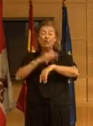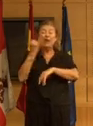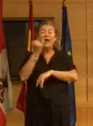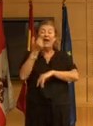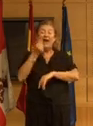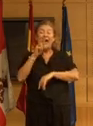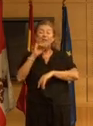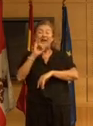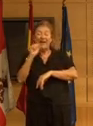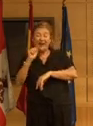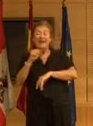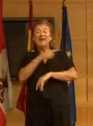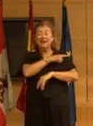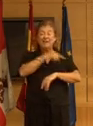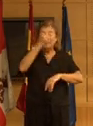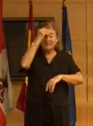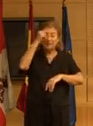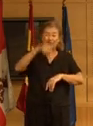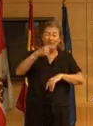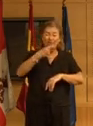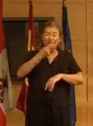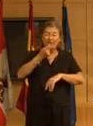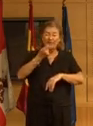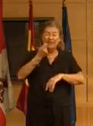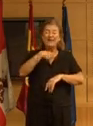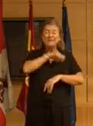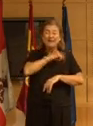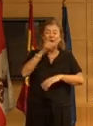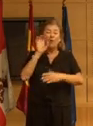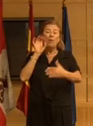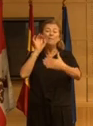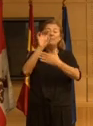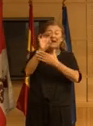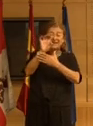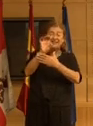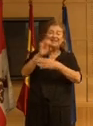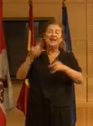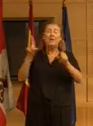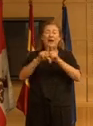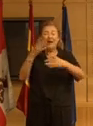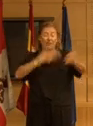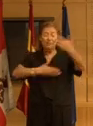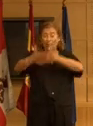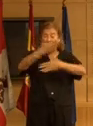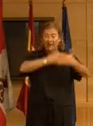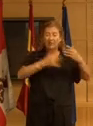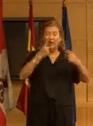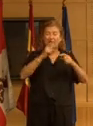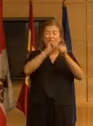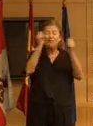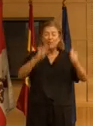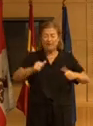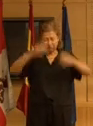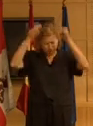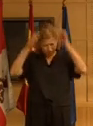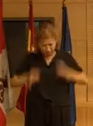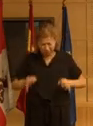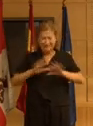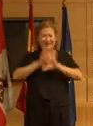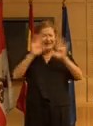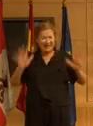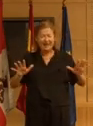Bazarán, vais a ver que creo que España va a ser un país que va a contribuir de una forma decidida